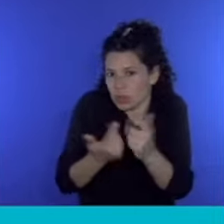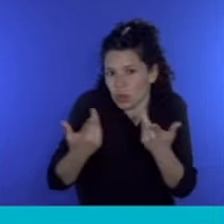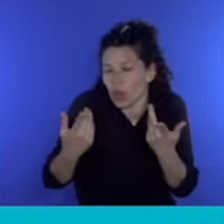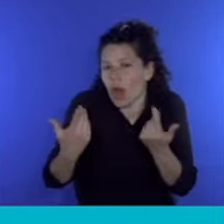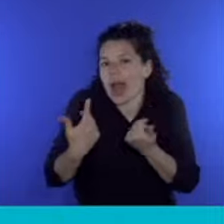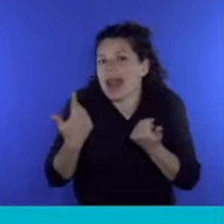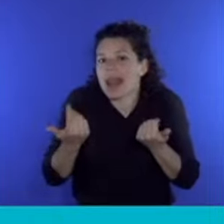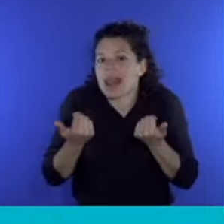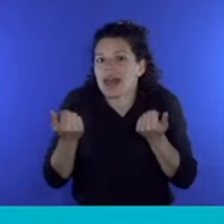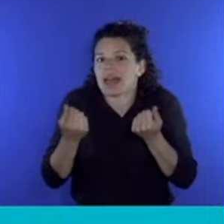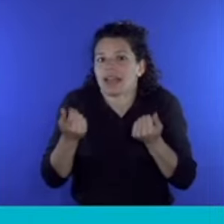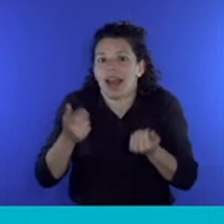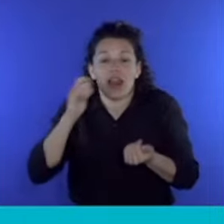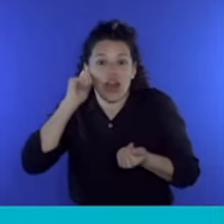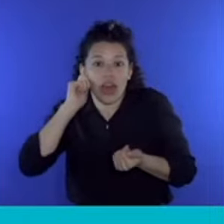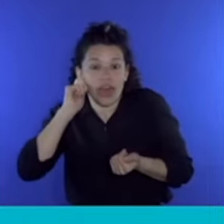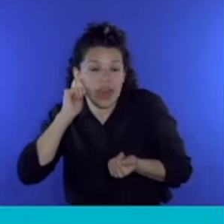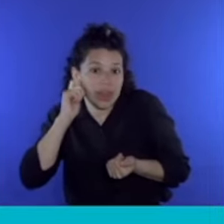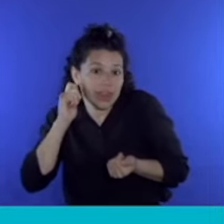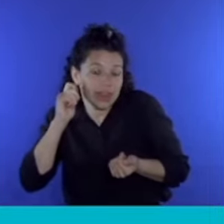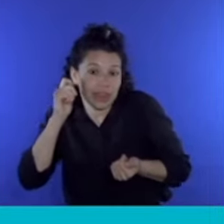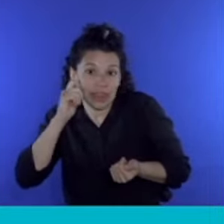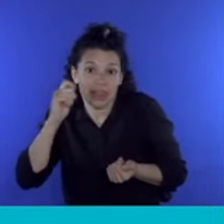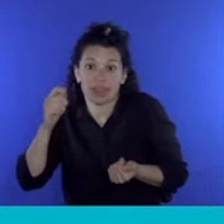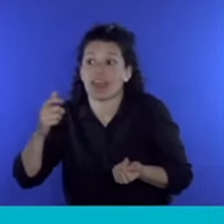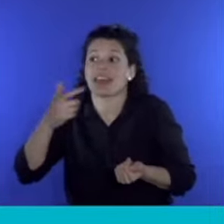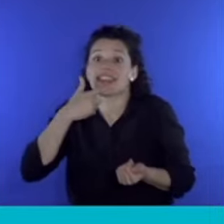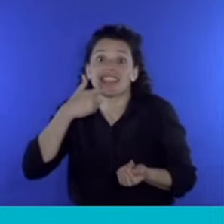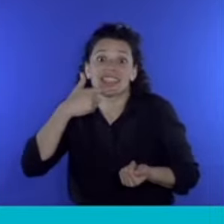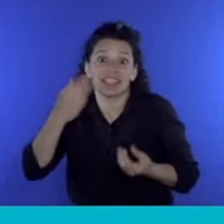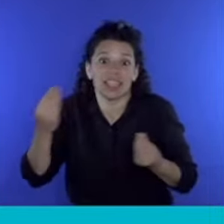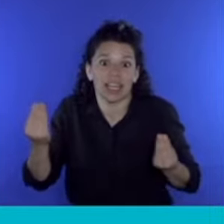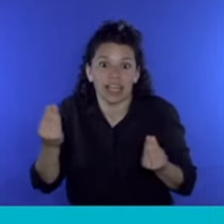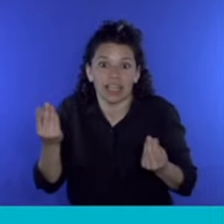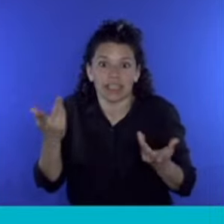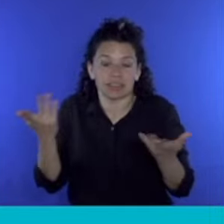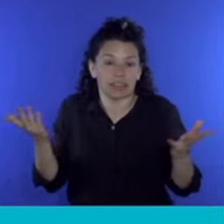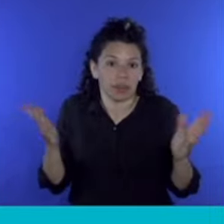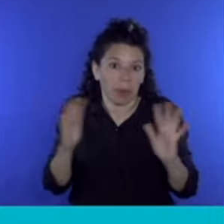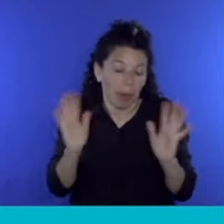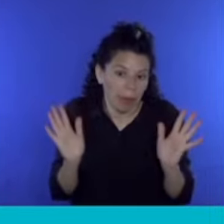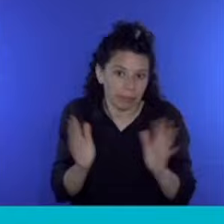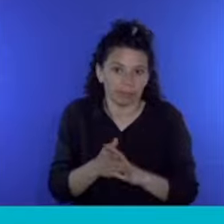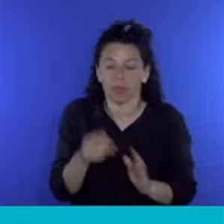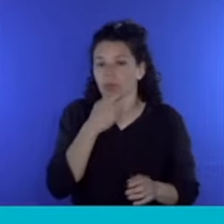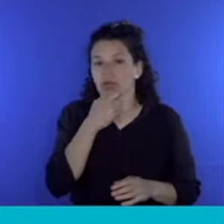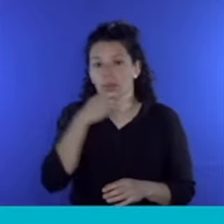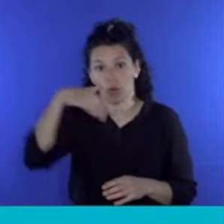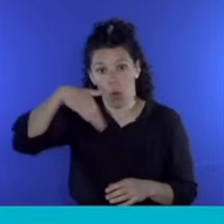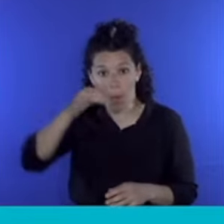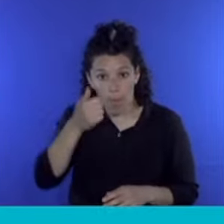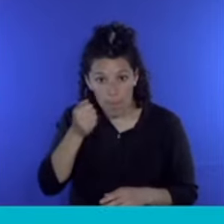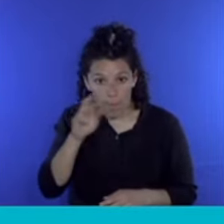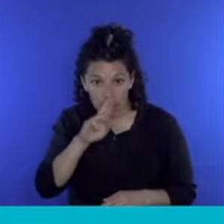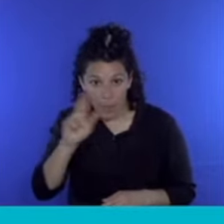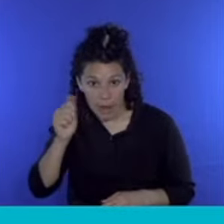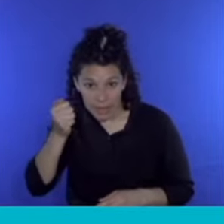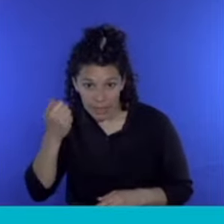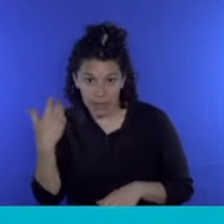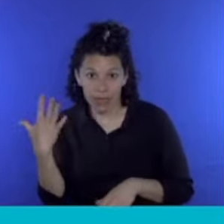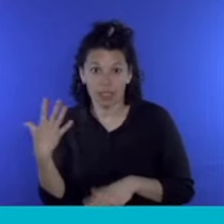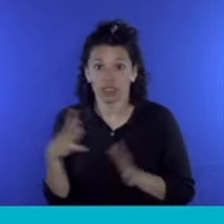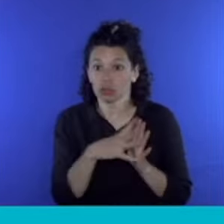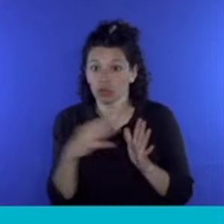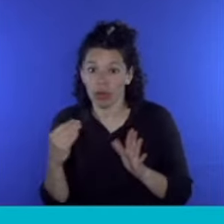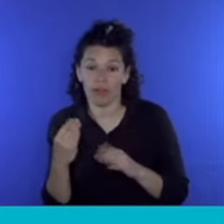17 años porque lea la descripción de un acto sexual. Ya es así, por ejemplo, Ramiro Marra, que es un referente